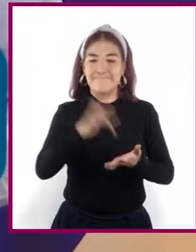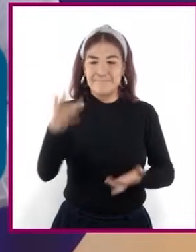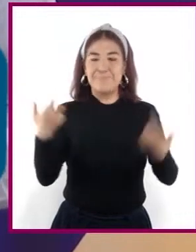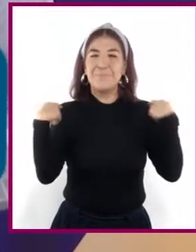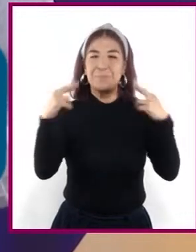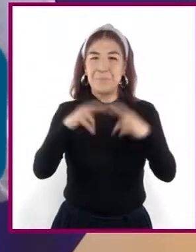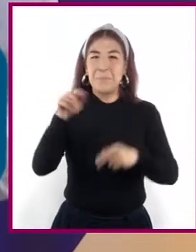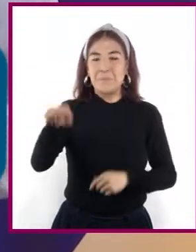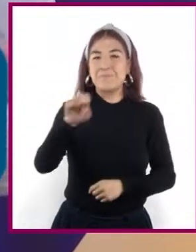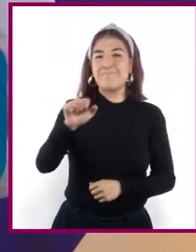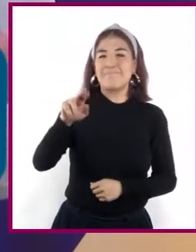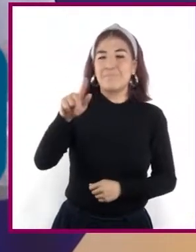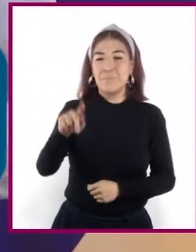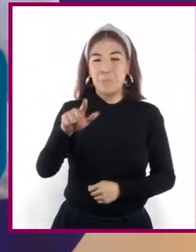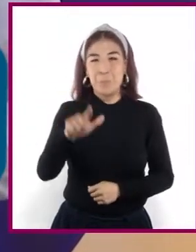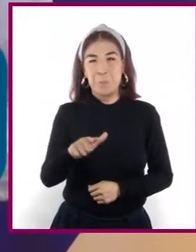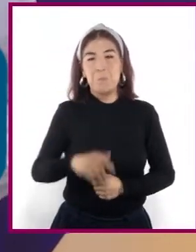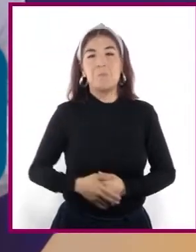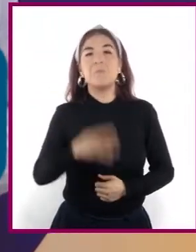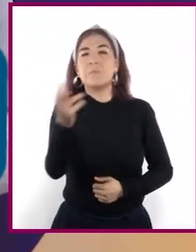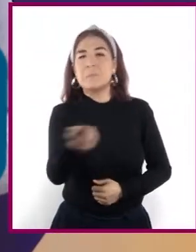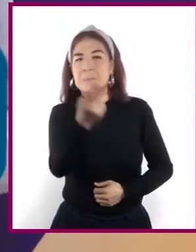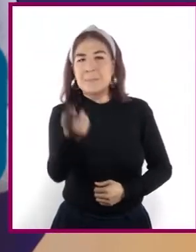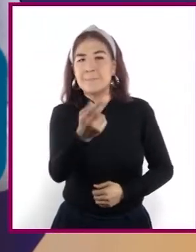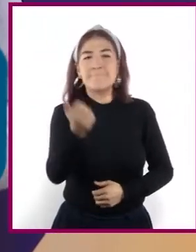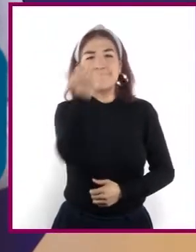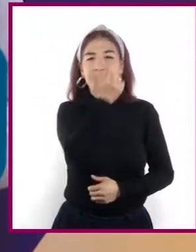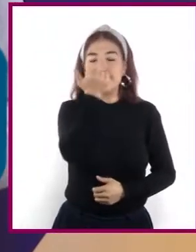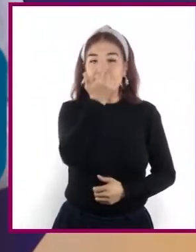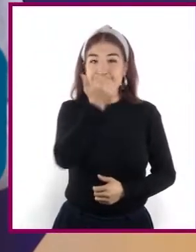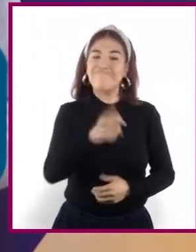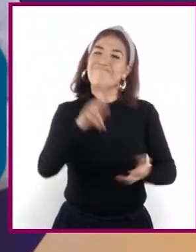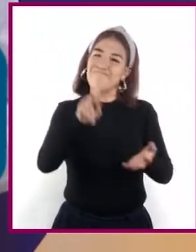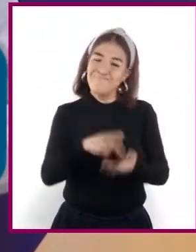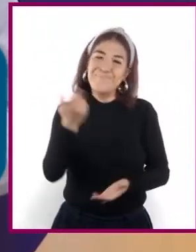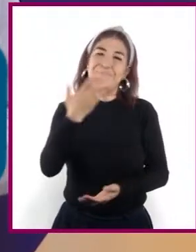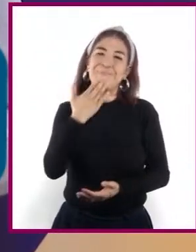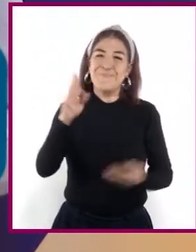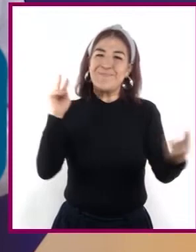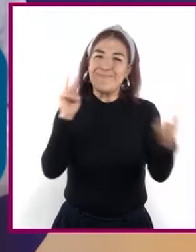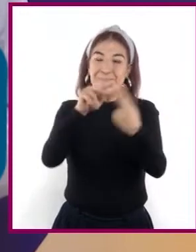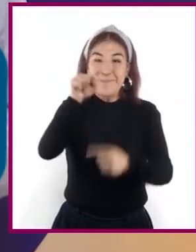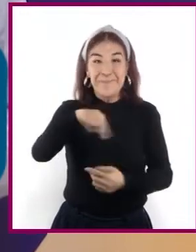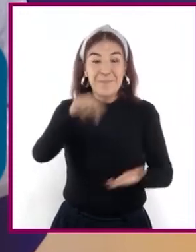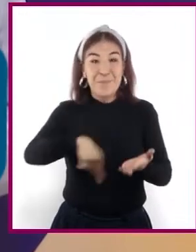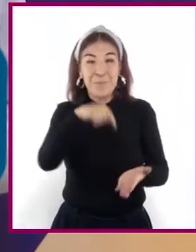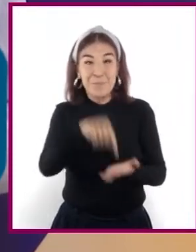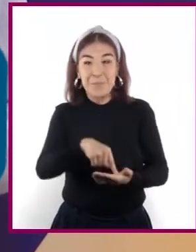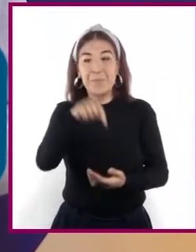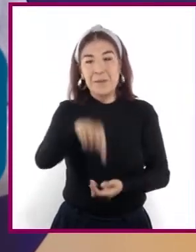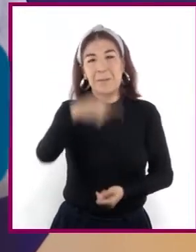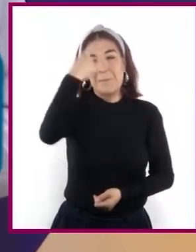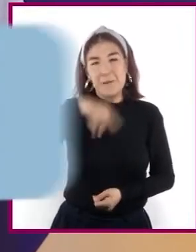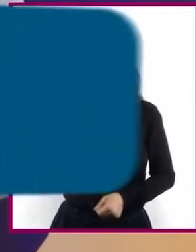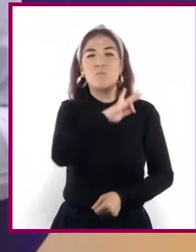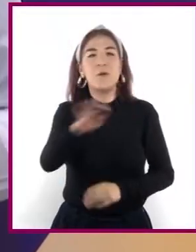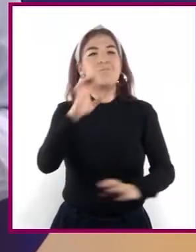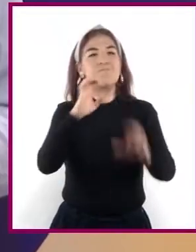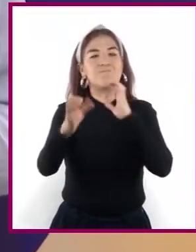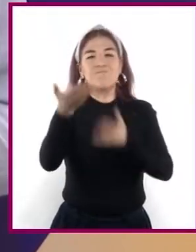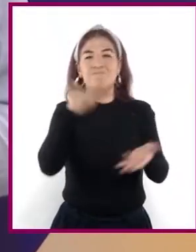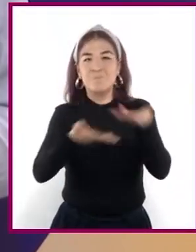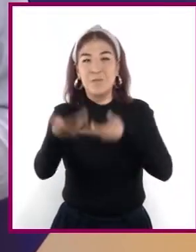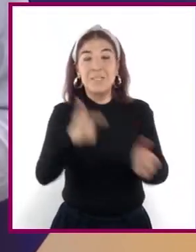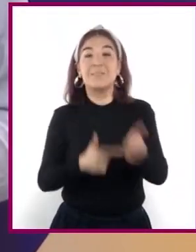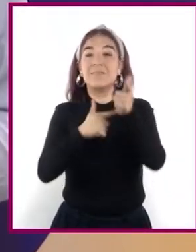Saúl. Y ustedes, alumnas y alumnos, es bueno volvernos a encontrar en este espacio que nos permite comunicarnos y